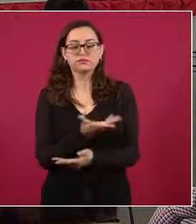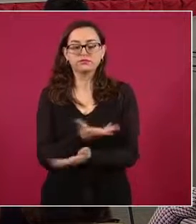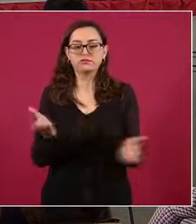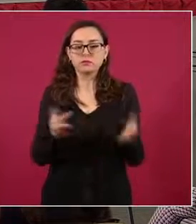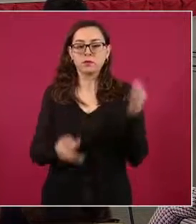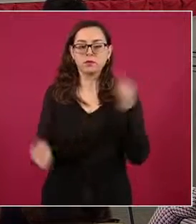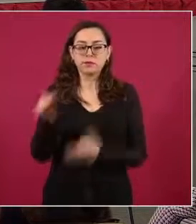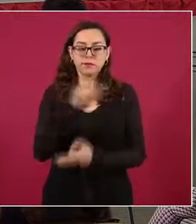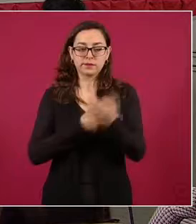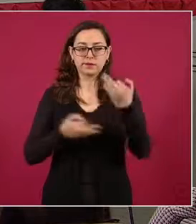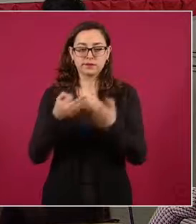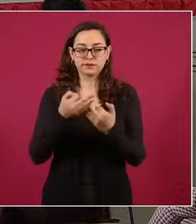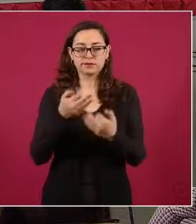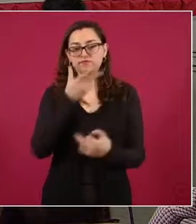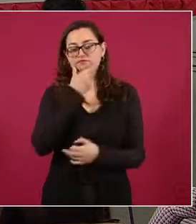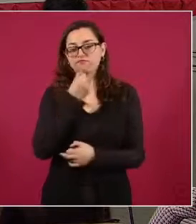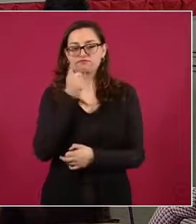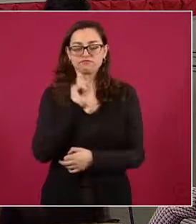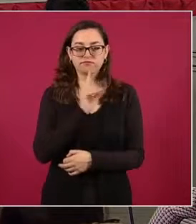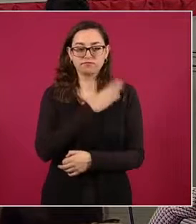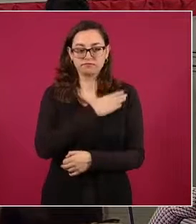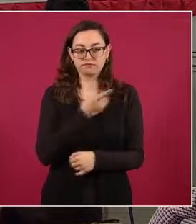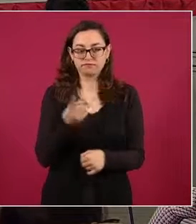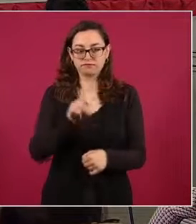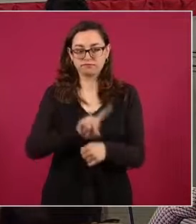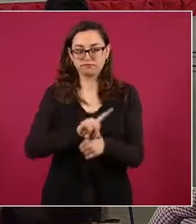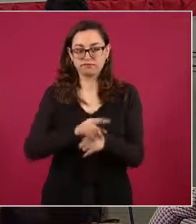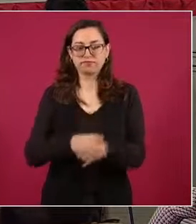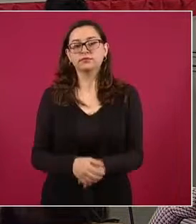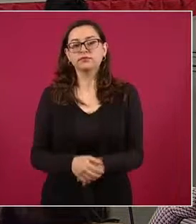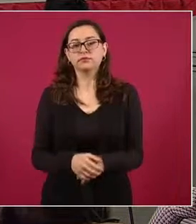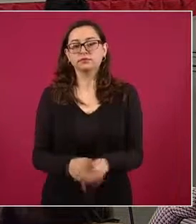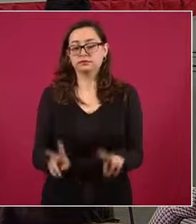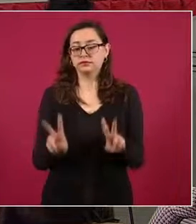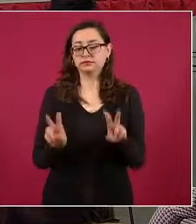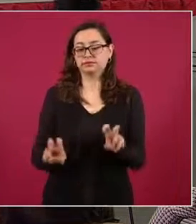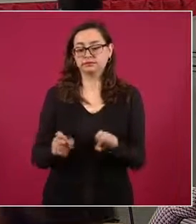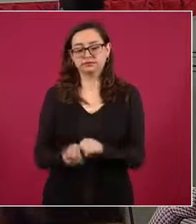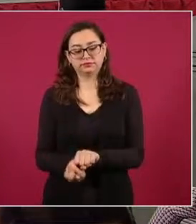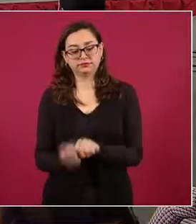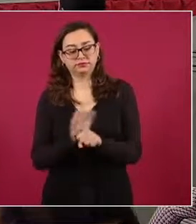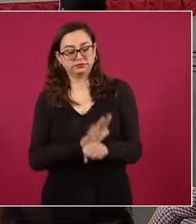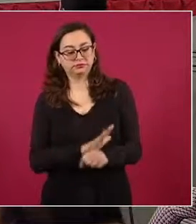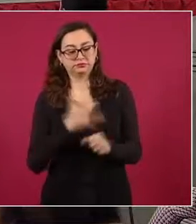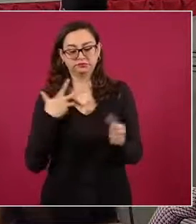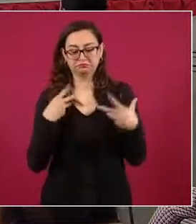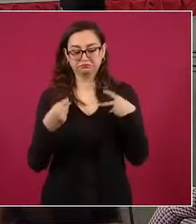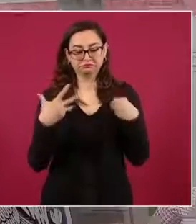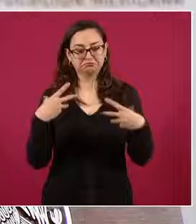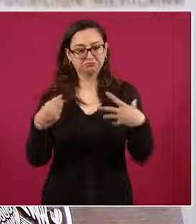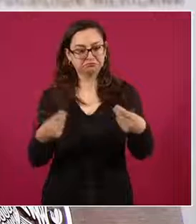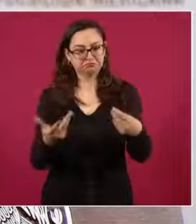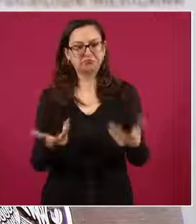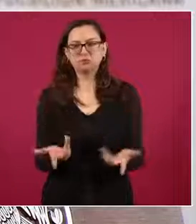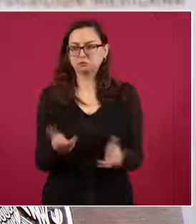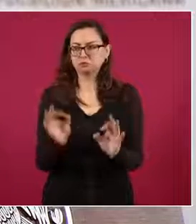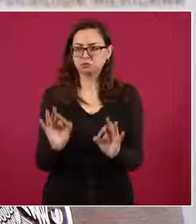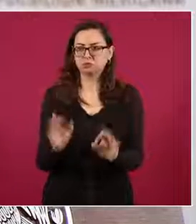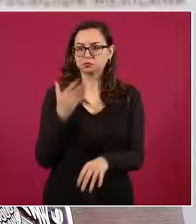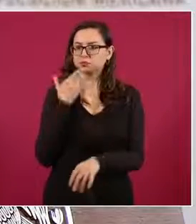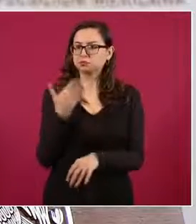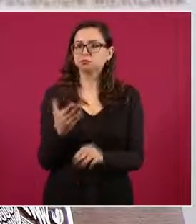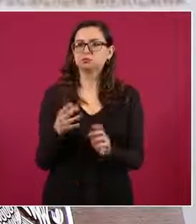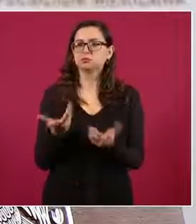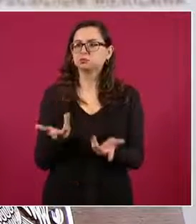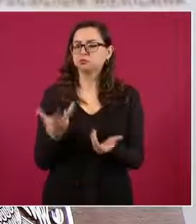ustedes. Sobre el COVID-19, seguimos con muy buena situación en descenso